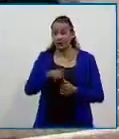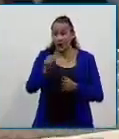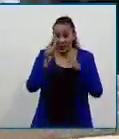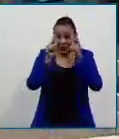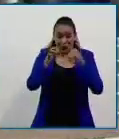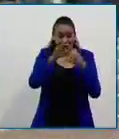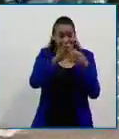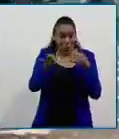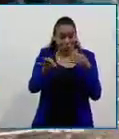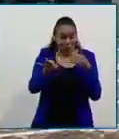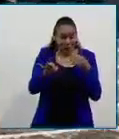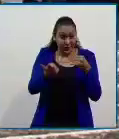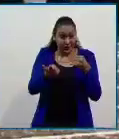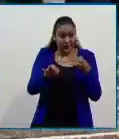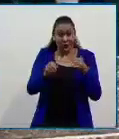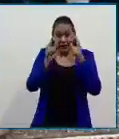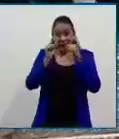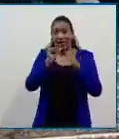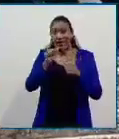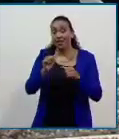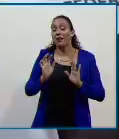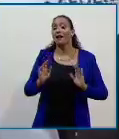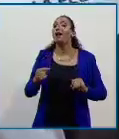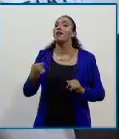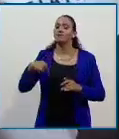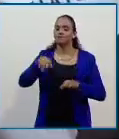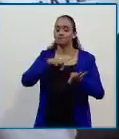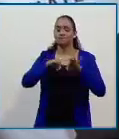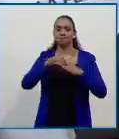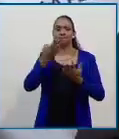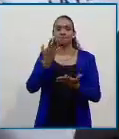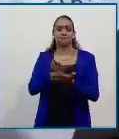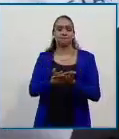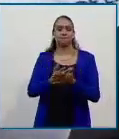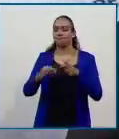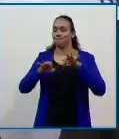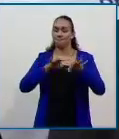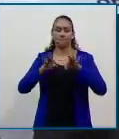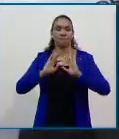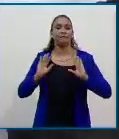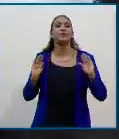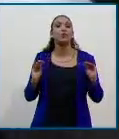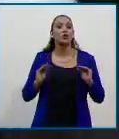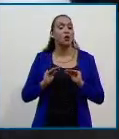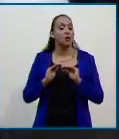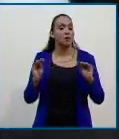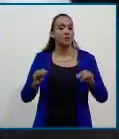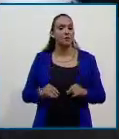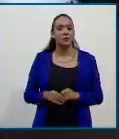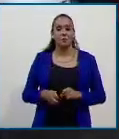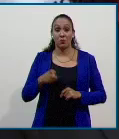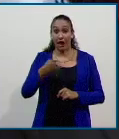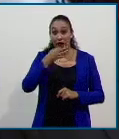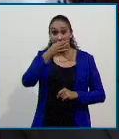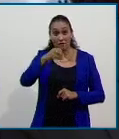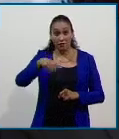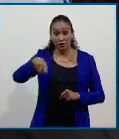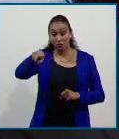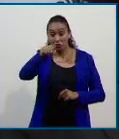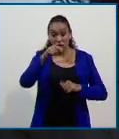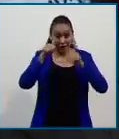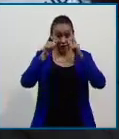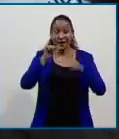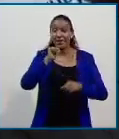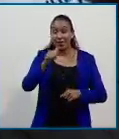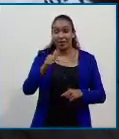instancia habrá una suspensión de labores. Y en su caso, acordaremos la suspensión temporal del trabajo